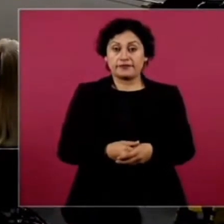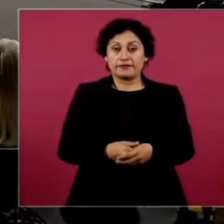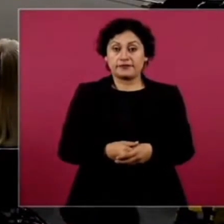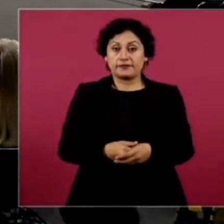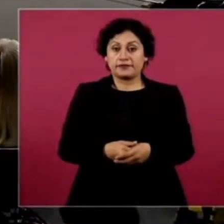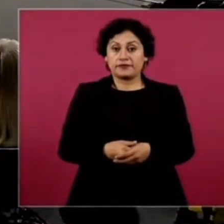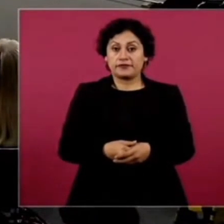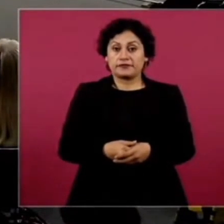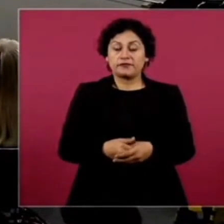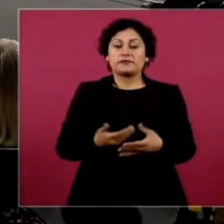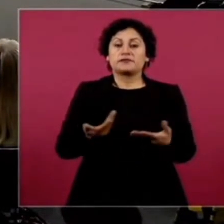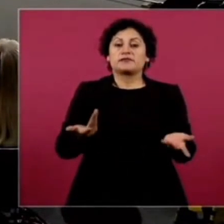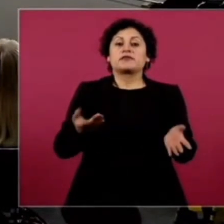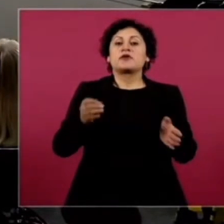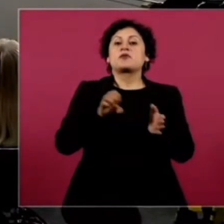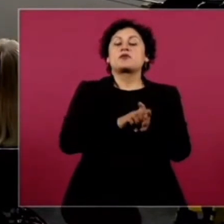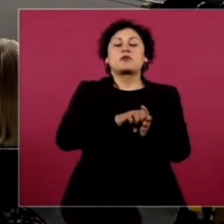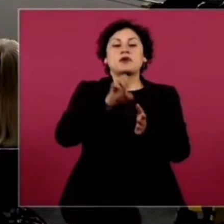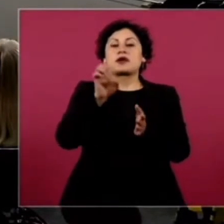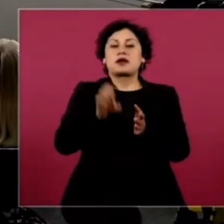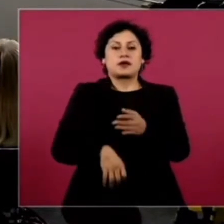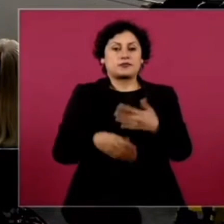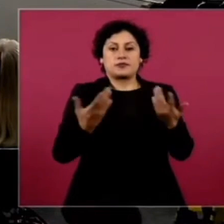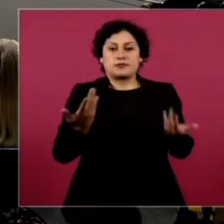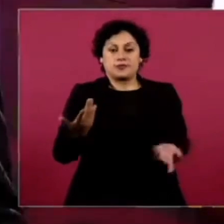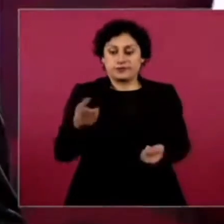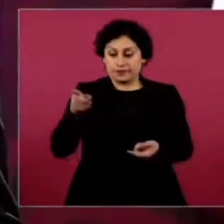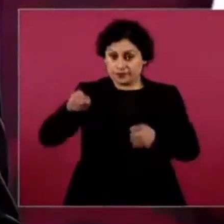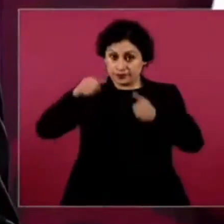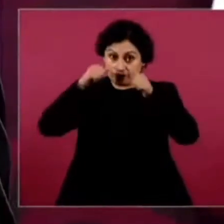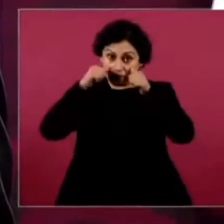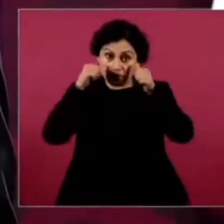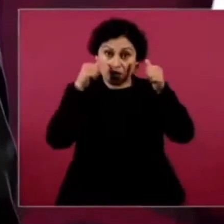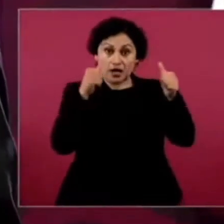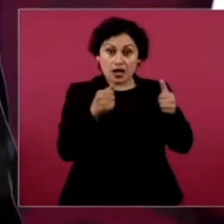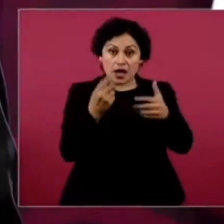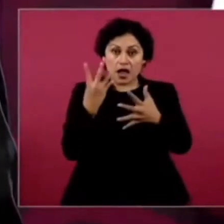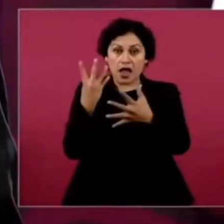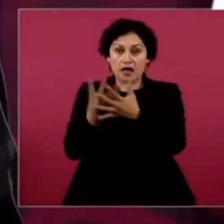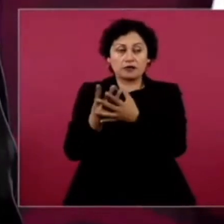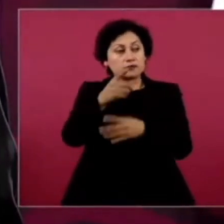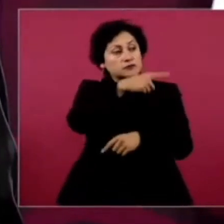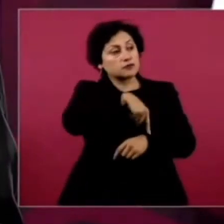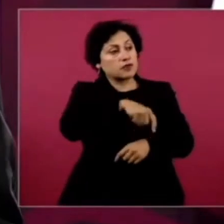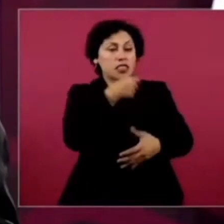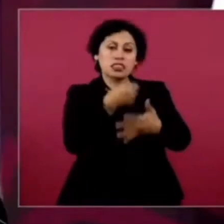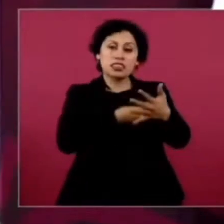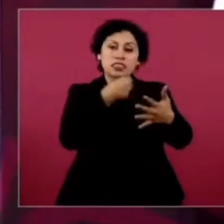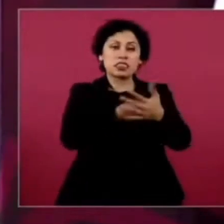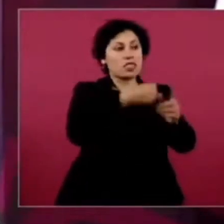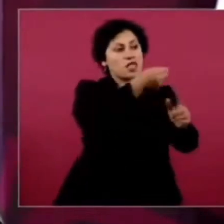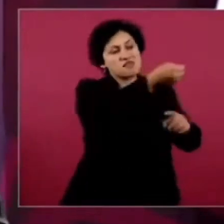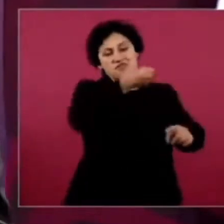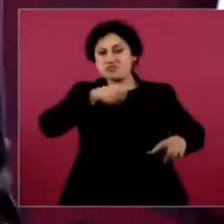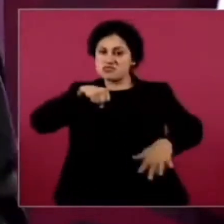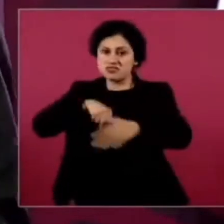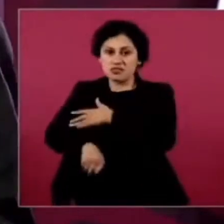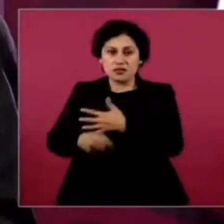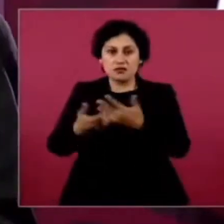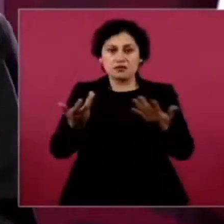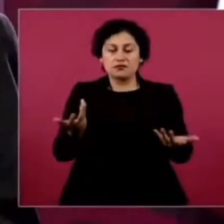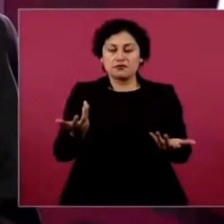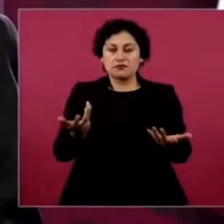de que nadie esté ahí por consigna, que no haya presos políticos, que se